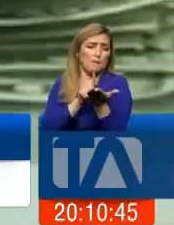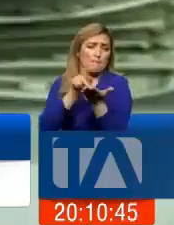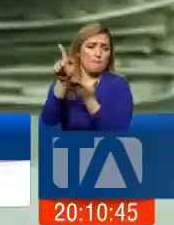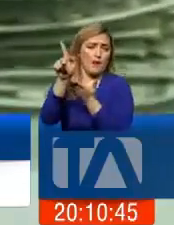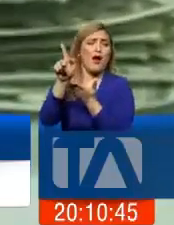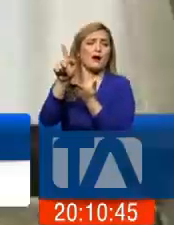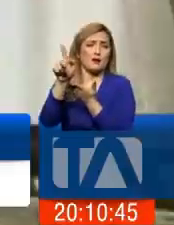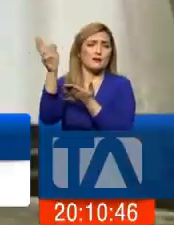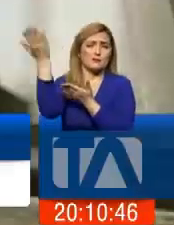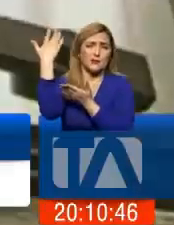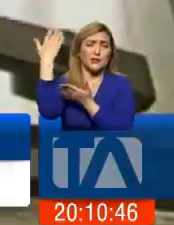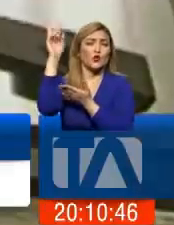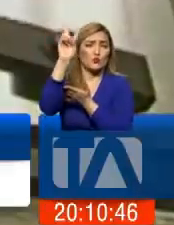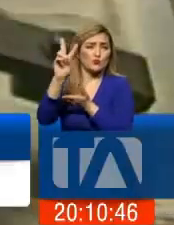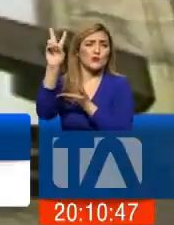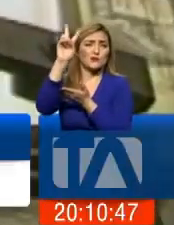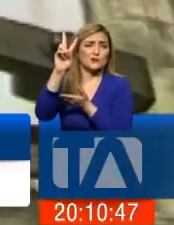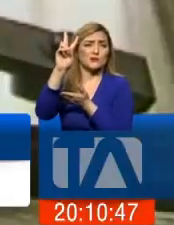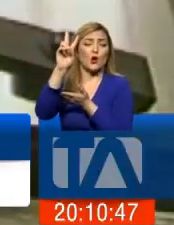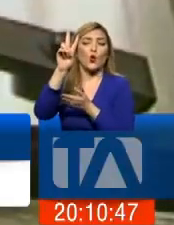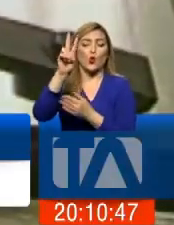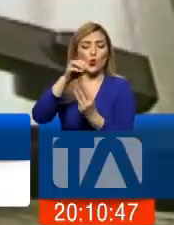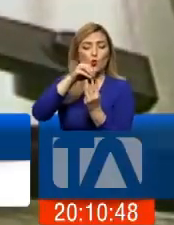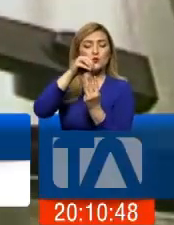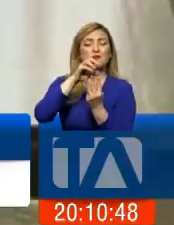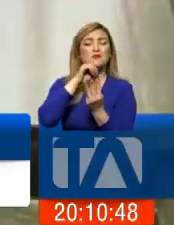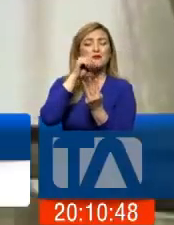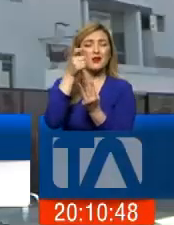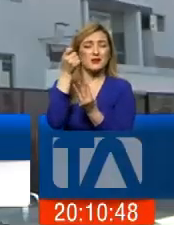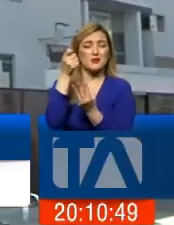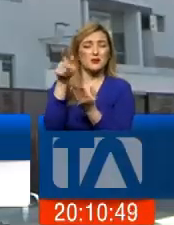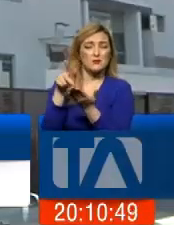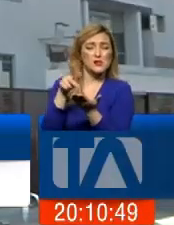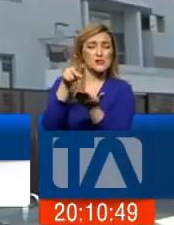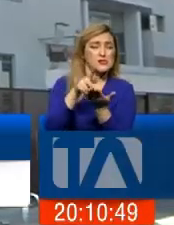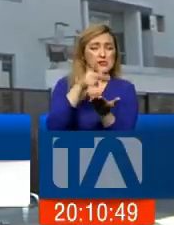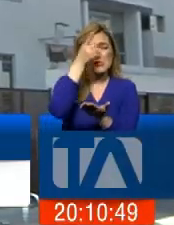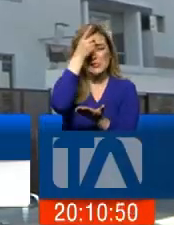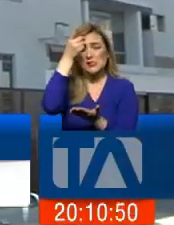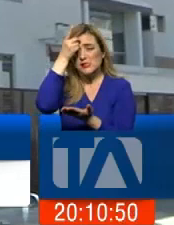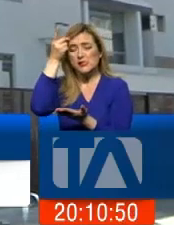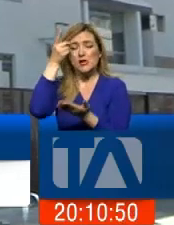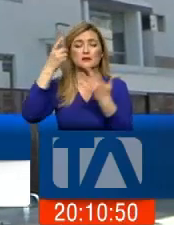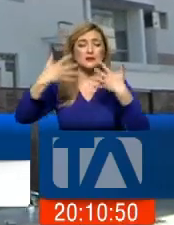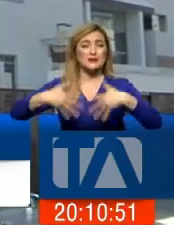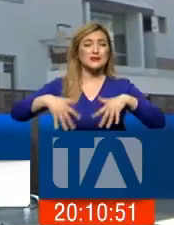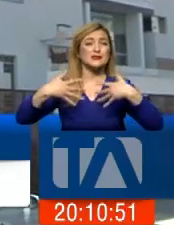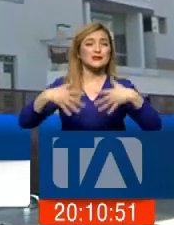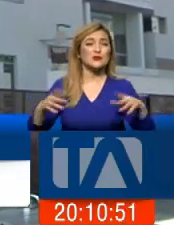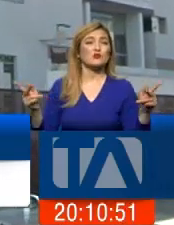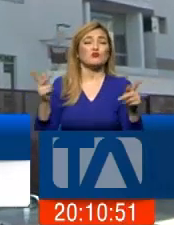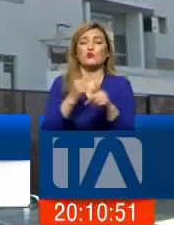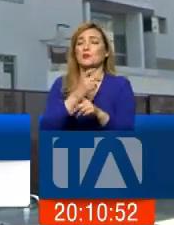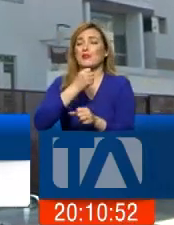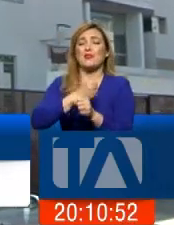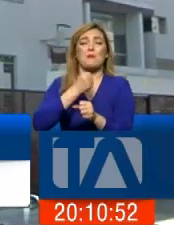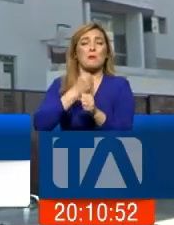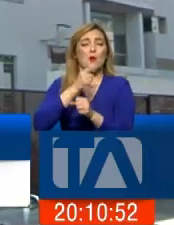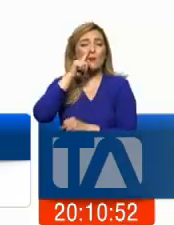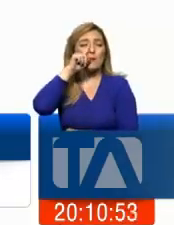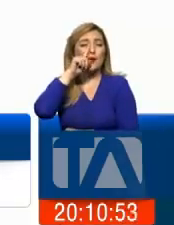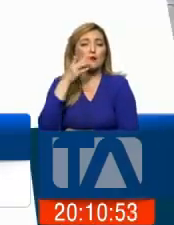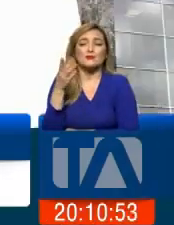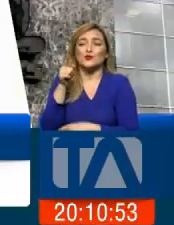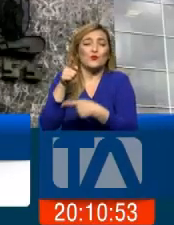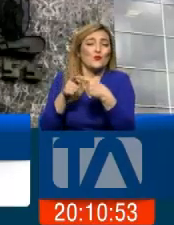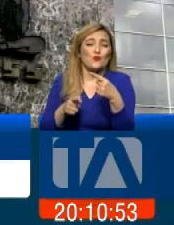pasado viernes. Sin embargo, aún falta dinero por cobrar. Y lo más grave son las afectaciones a los trabajadores, pues